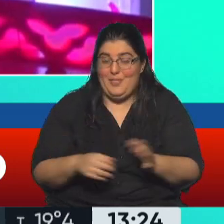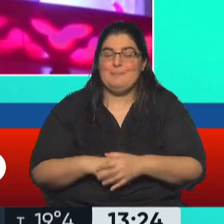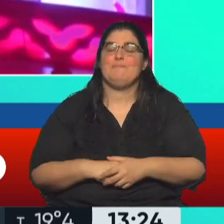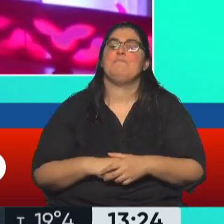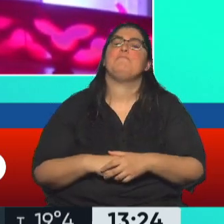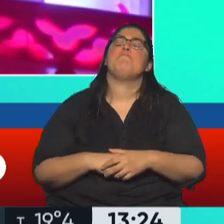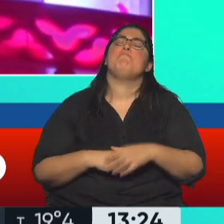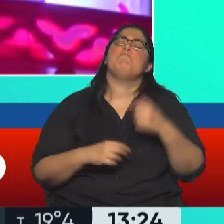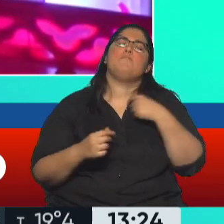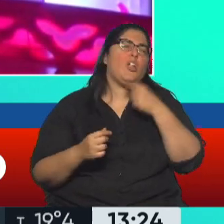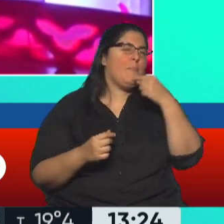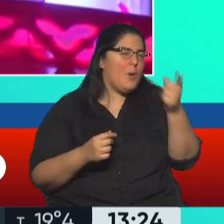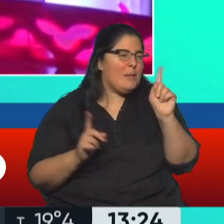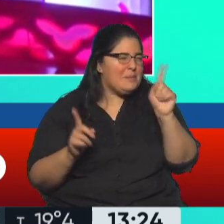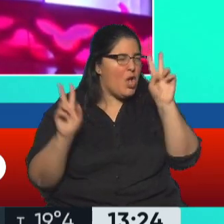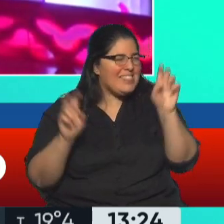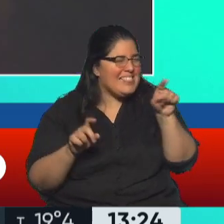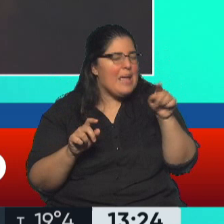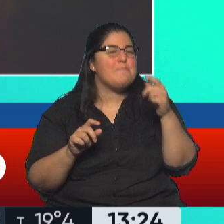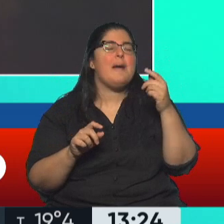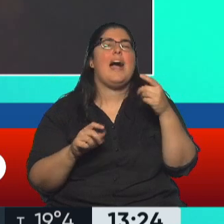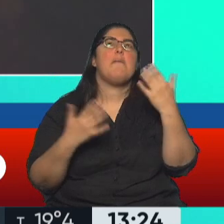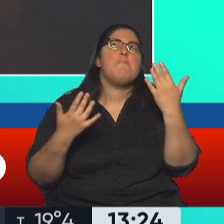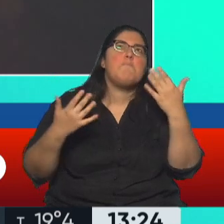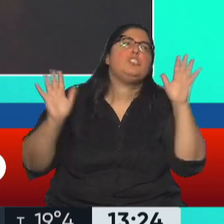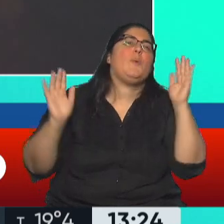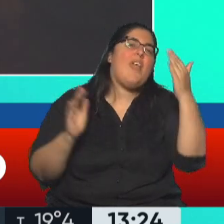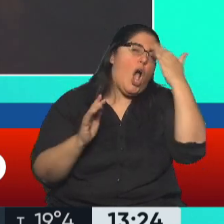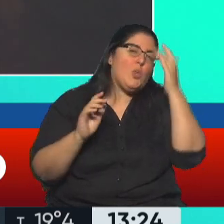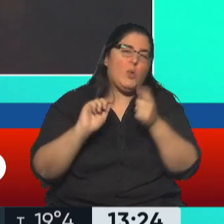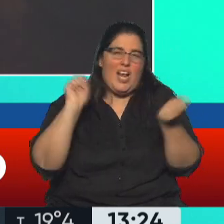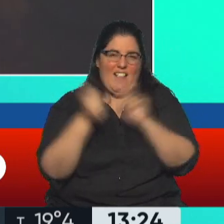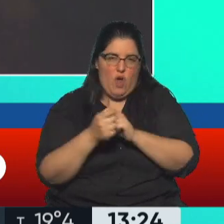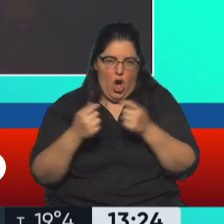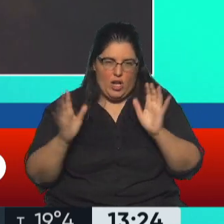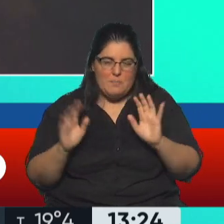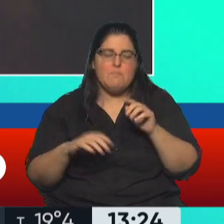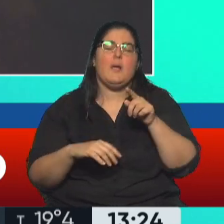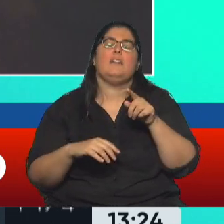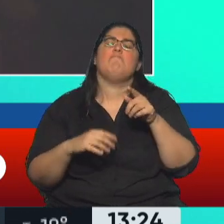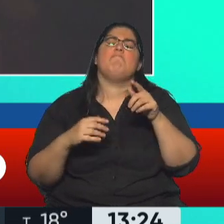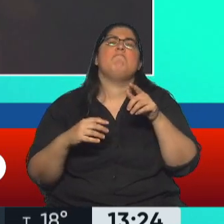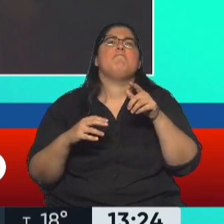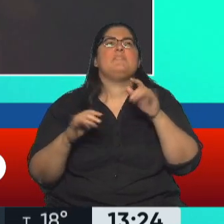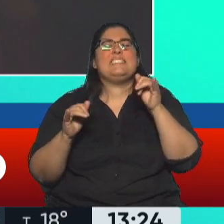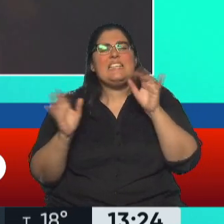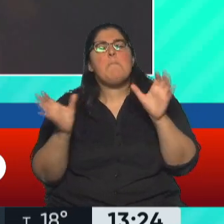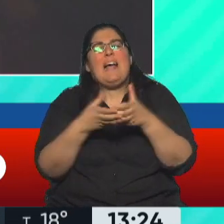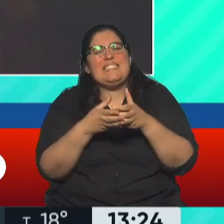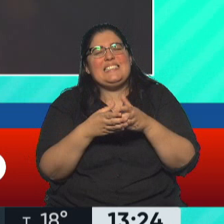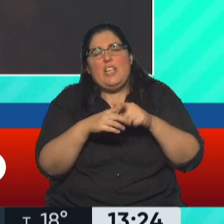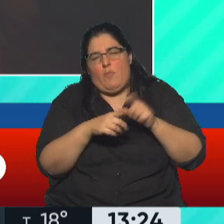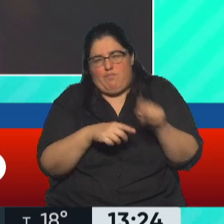Augusto, quería preguntarte justamente por el punto del cambio, la posibilidad de una reforma constitucional. Más allá del partido de Castillo, digo,